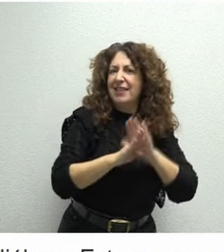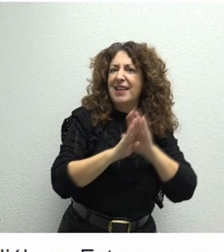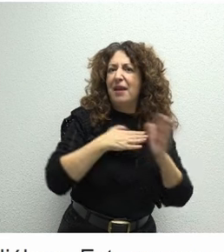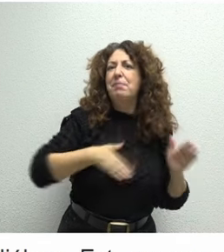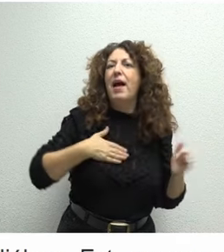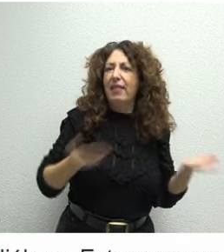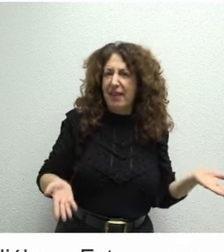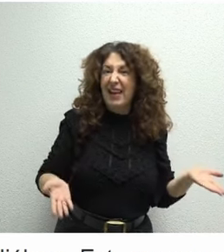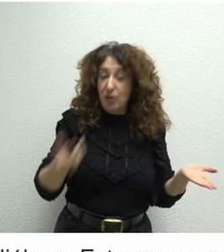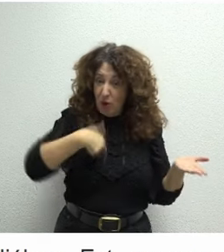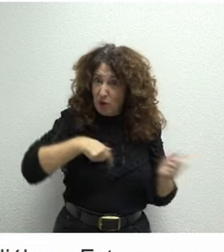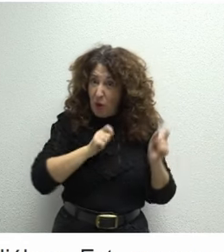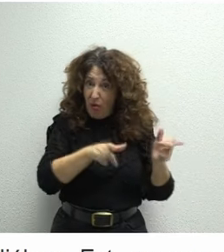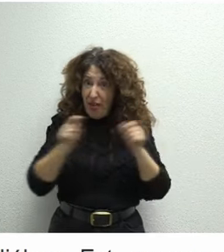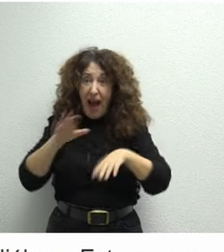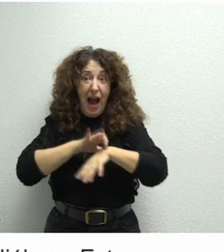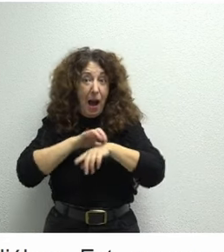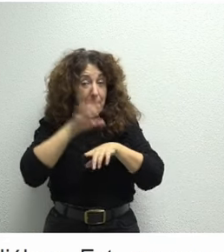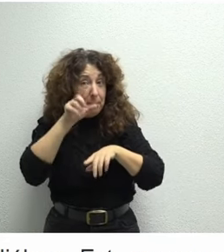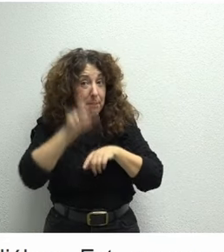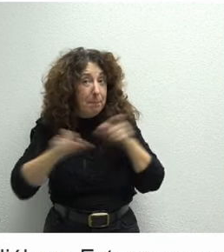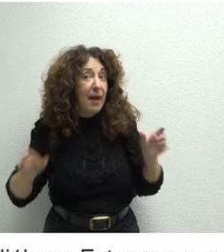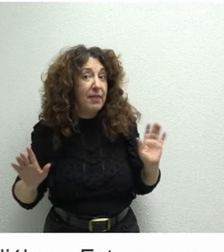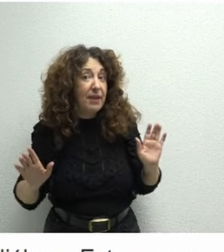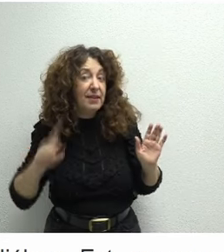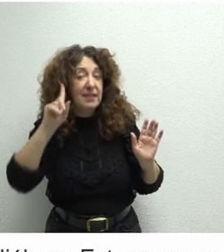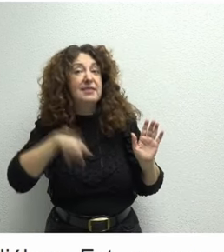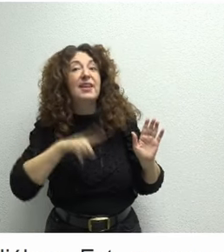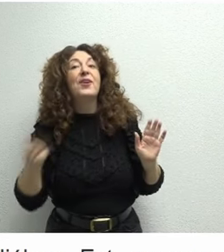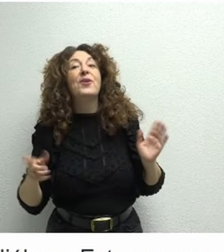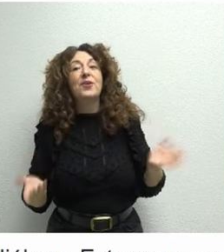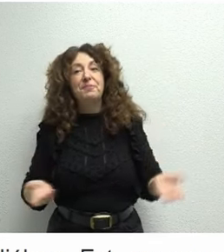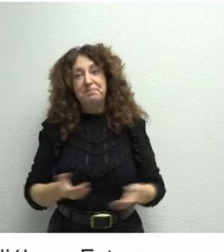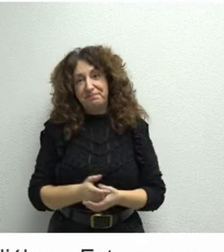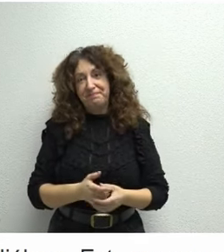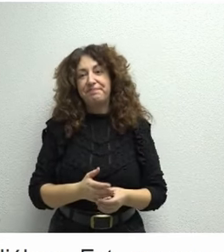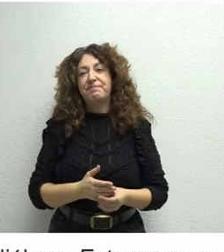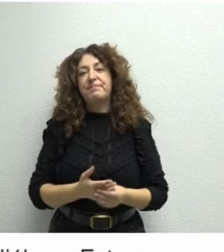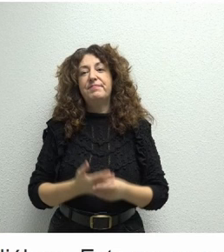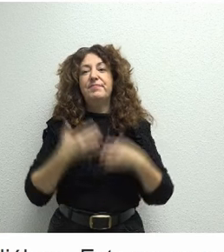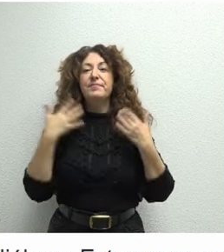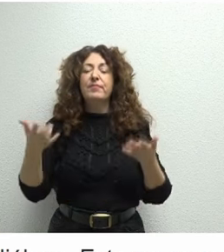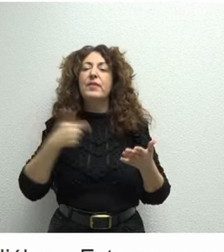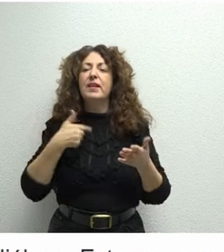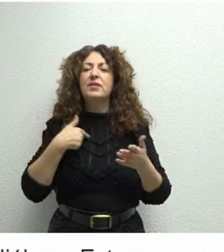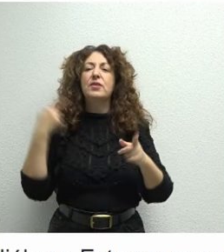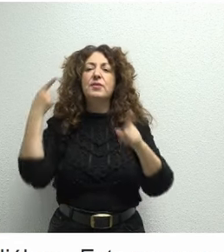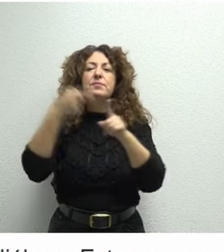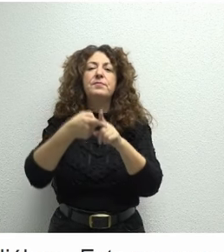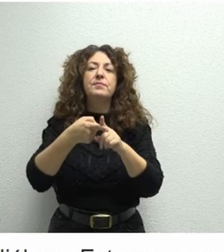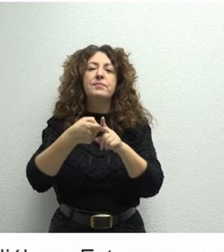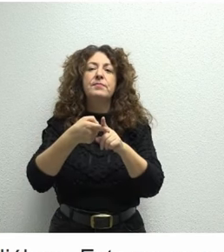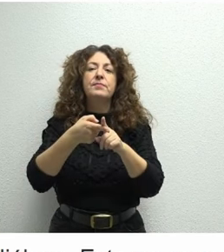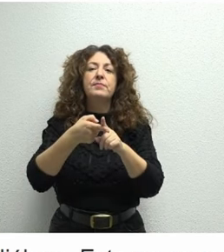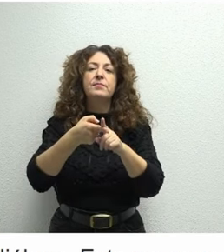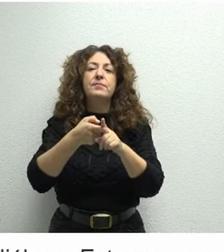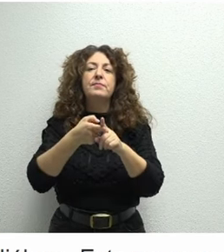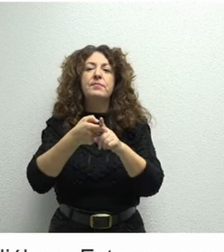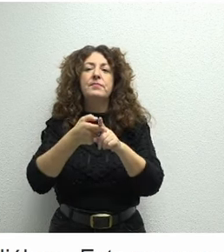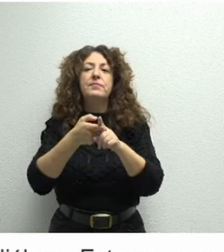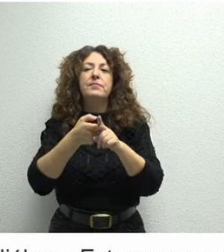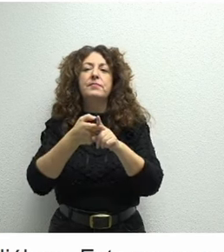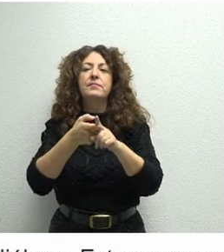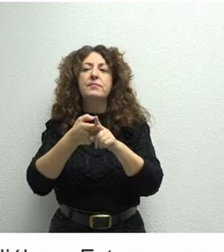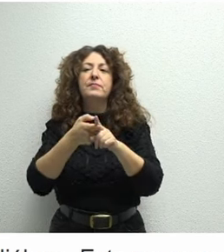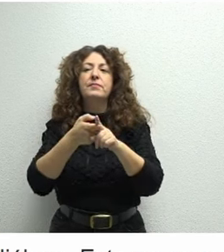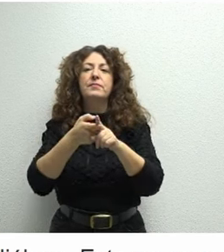para para que esto no sea así Bueno entonces yo lo que propongo es que ya yendo al final eh En cuanto a las a